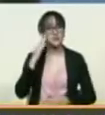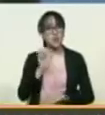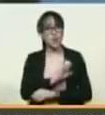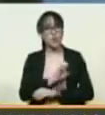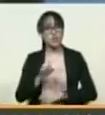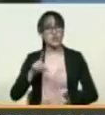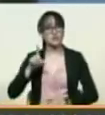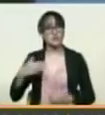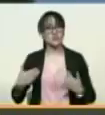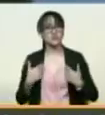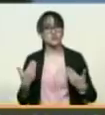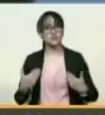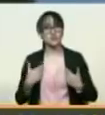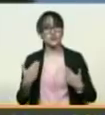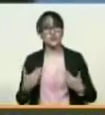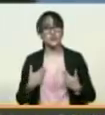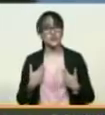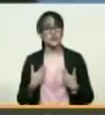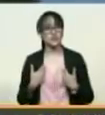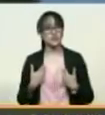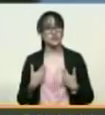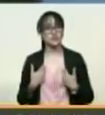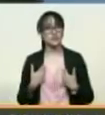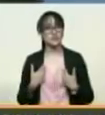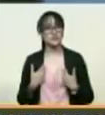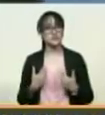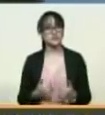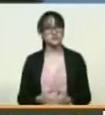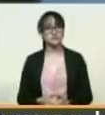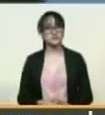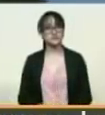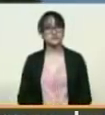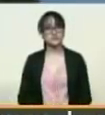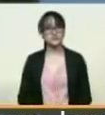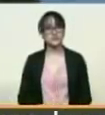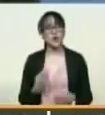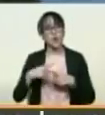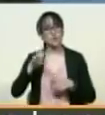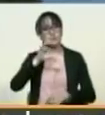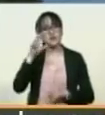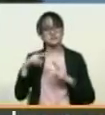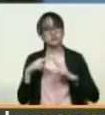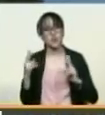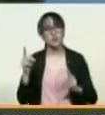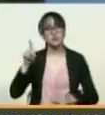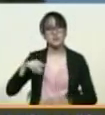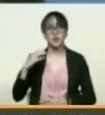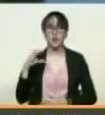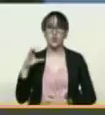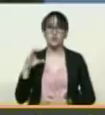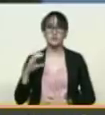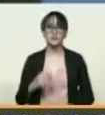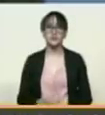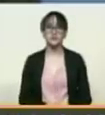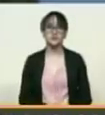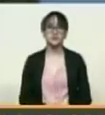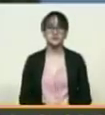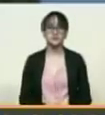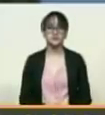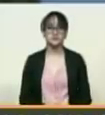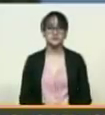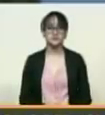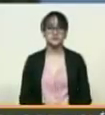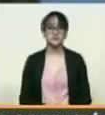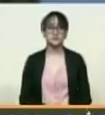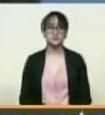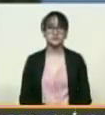bueno, está sufriendo el efecto, siempre lo ha sufrido, pero también. Y otros países fronterizos también de Colombia. Un objetivo de América